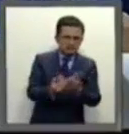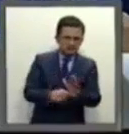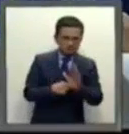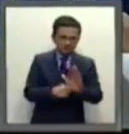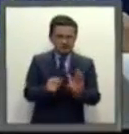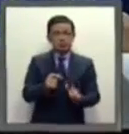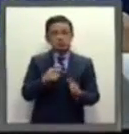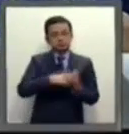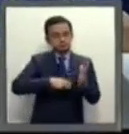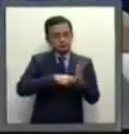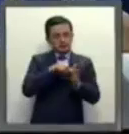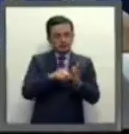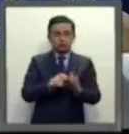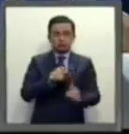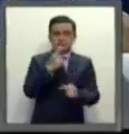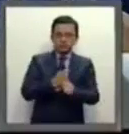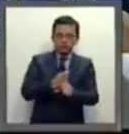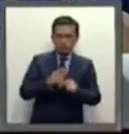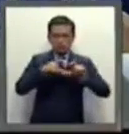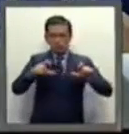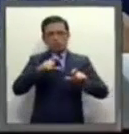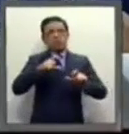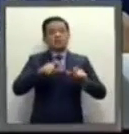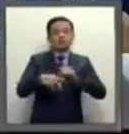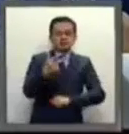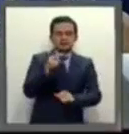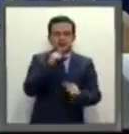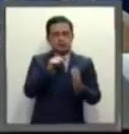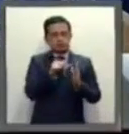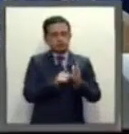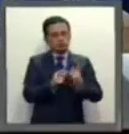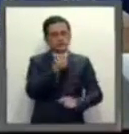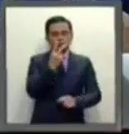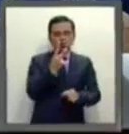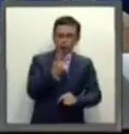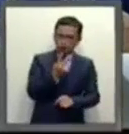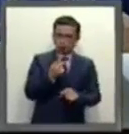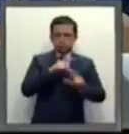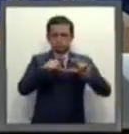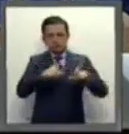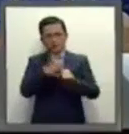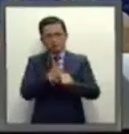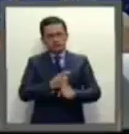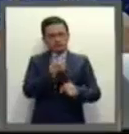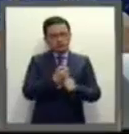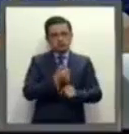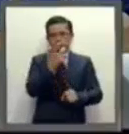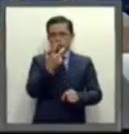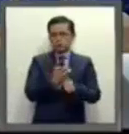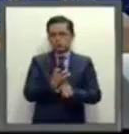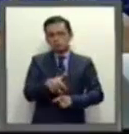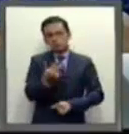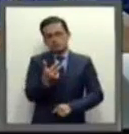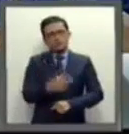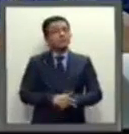modificación al artículo primero, párrafo décimo tercero, artículo 2, párrafos primero, sexto, octavo y décimo